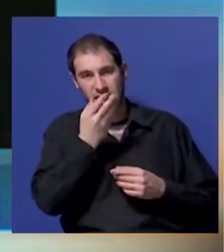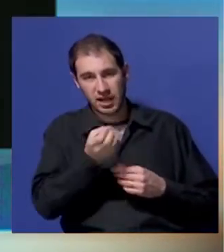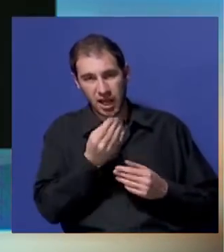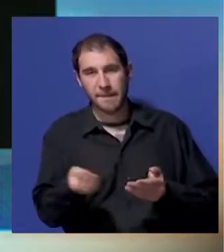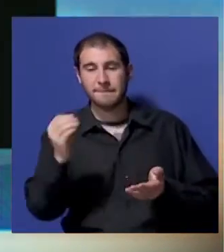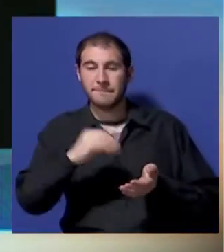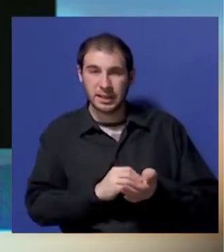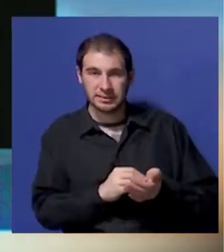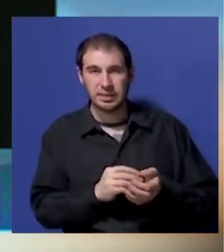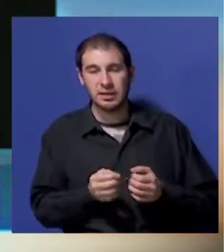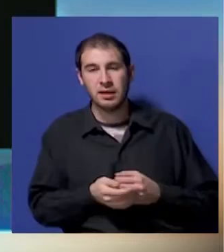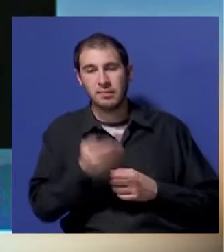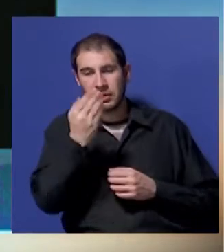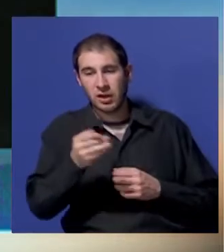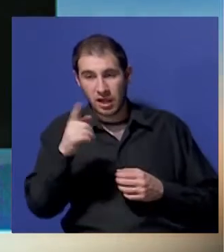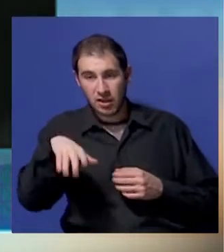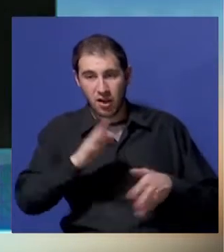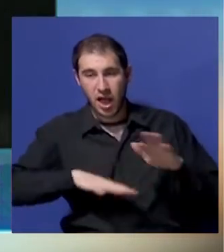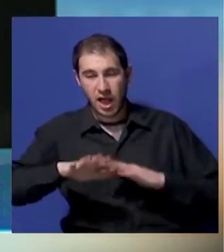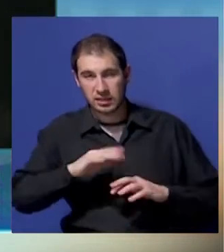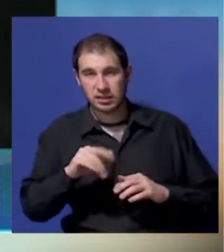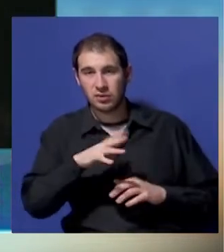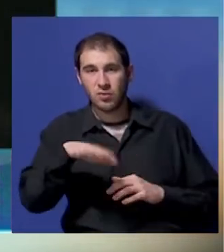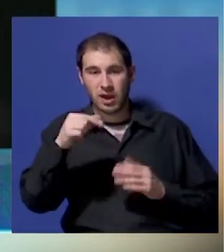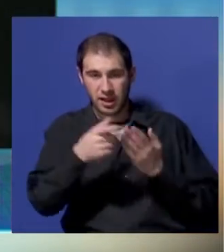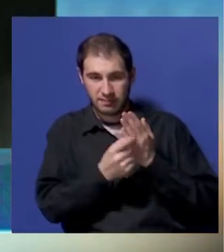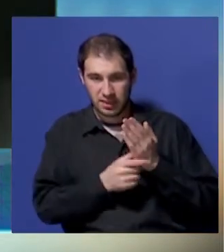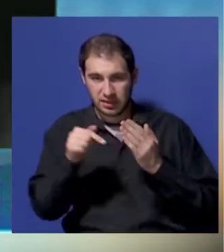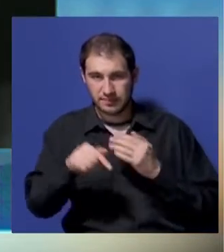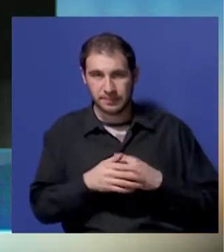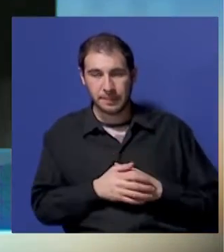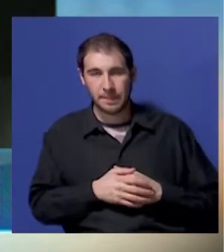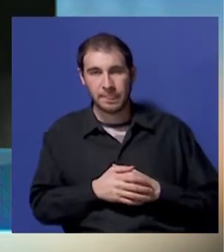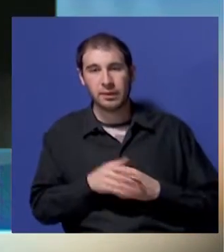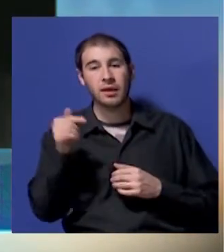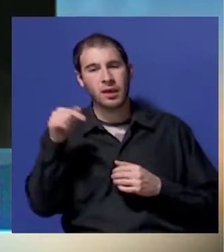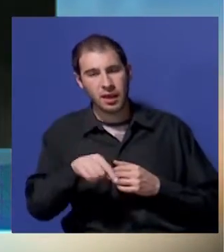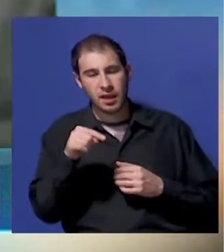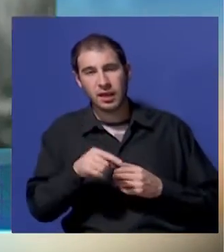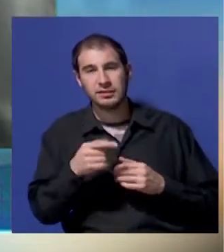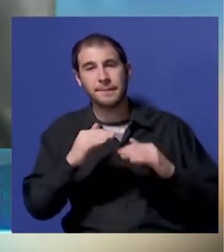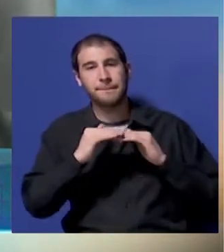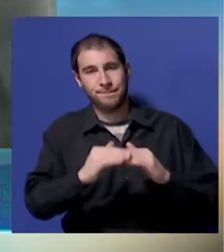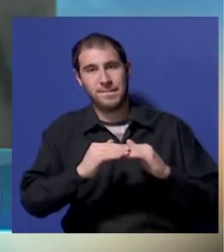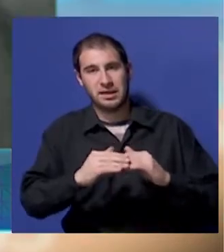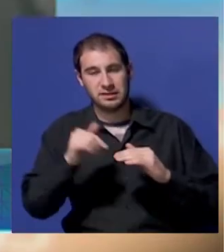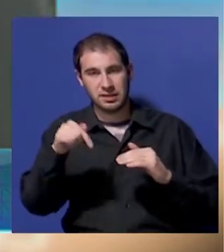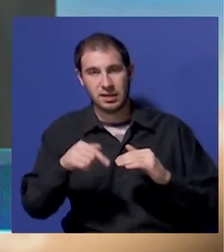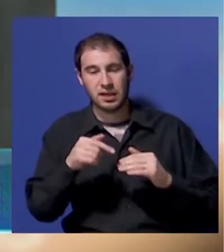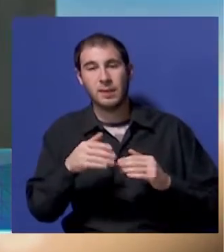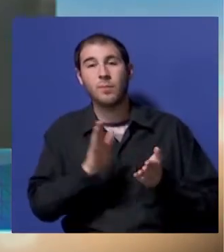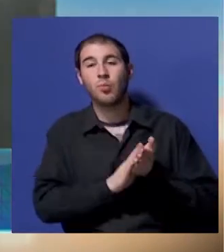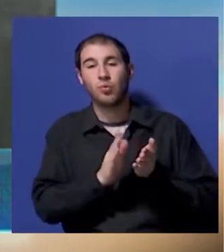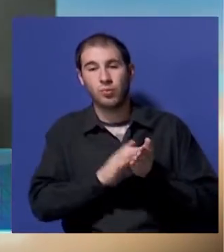con lo que ellos mismos hacían en esos expedientes. Esa es la gran base fáctica, digamos, de la